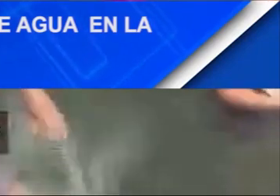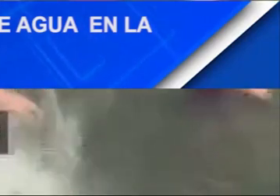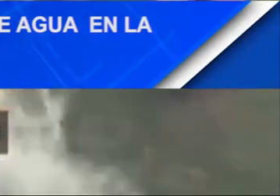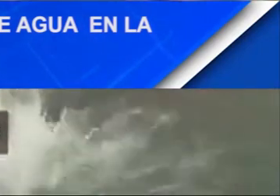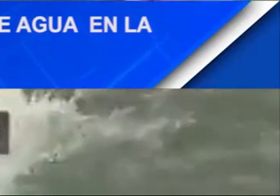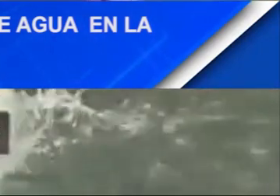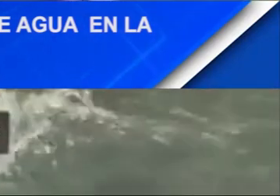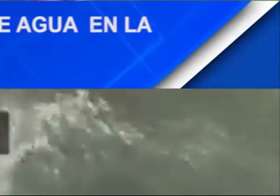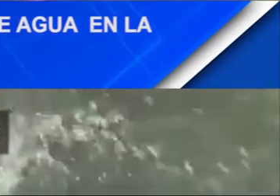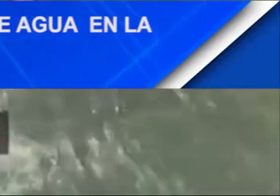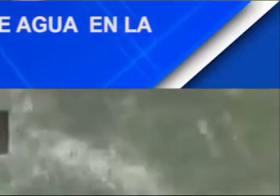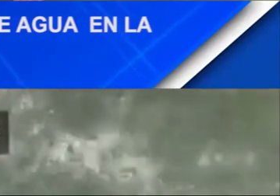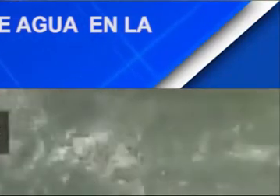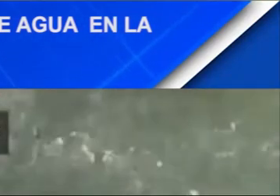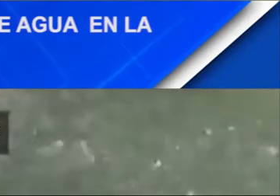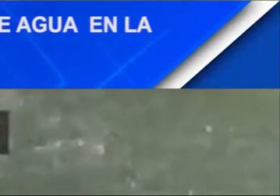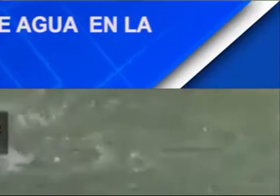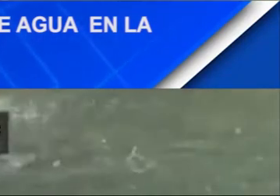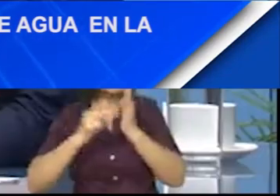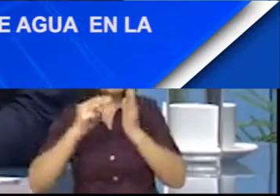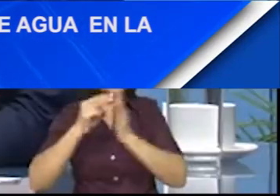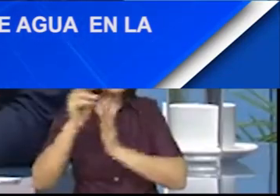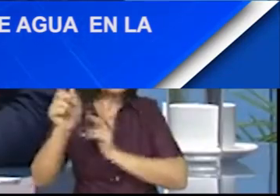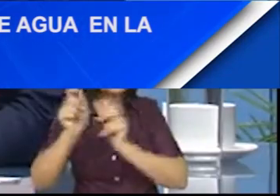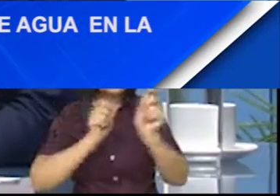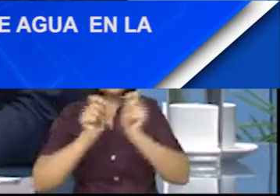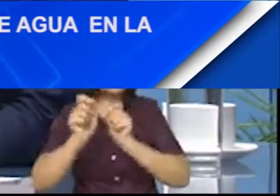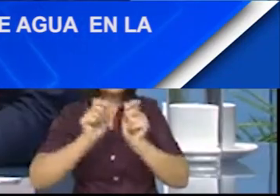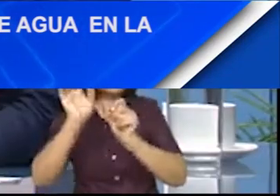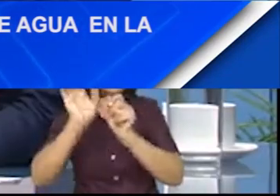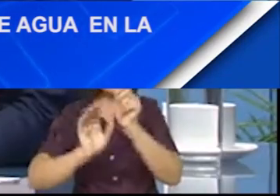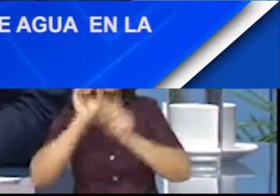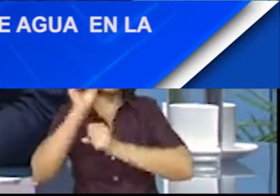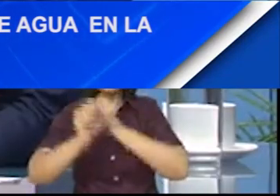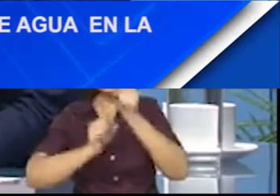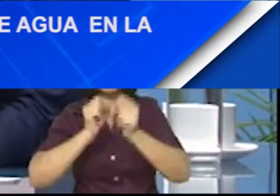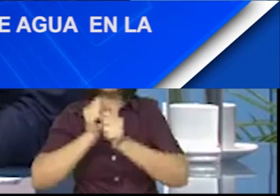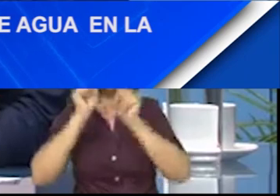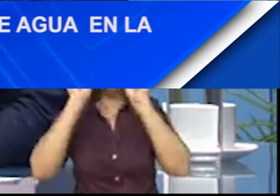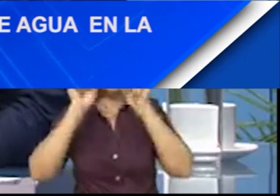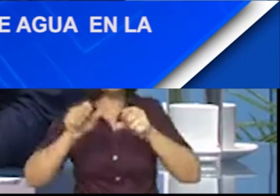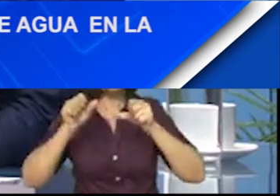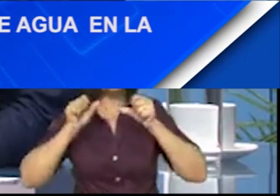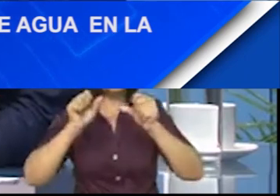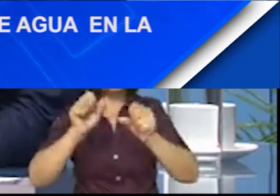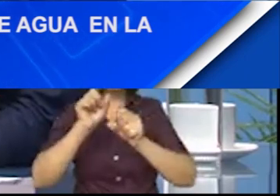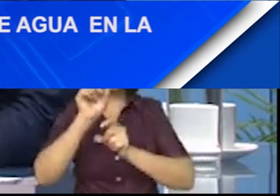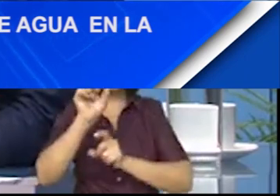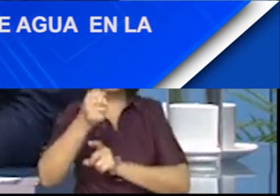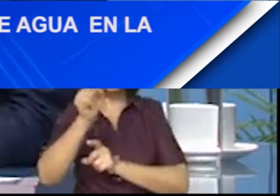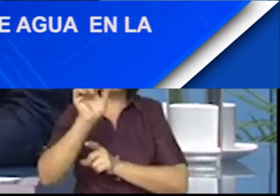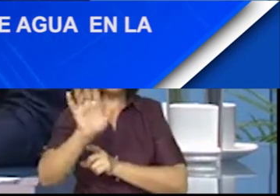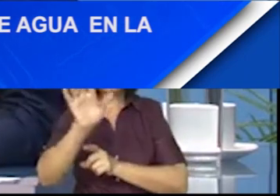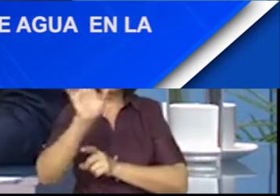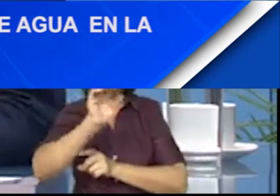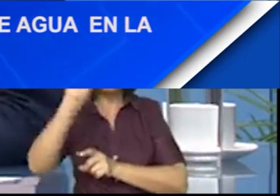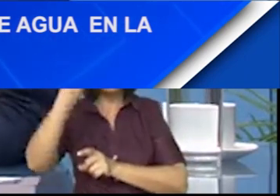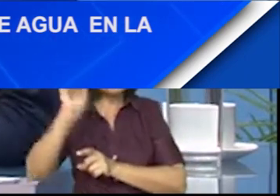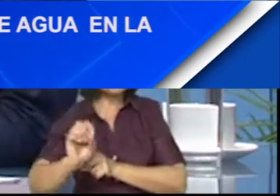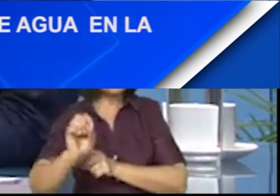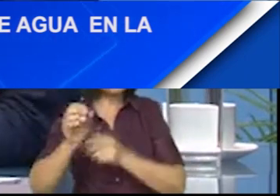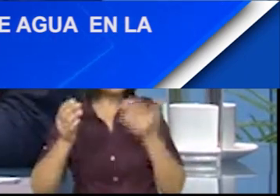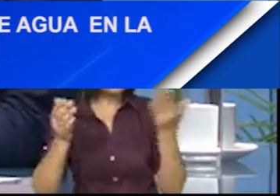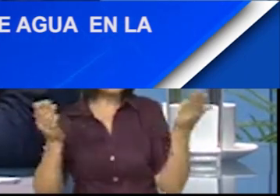promedio los 100 millones de dólares anuales que nos han permitido venir avanzando, ¿no? Desde un 65% de cobertura